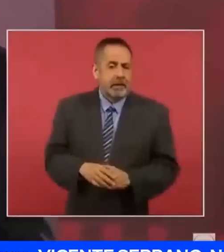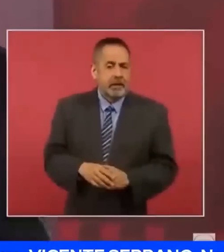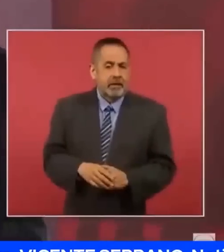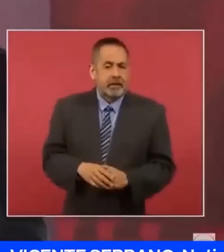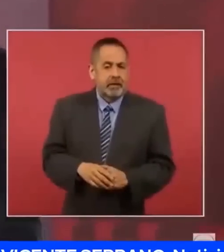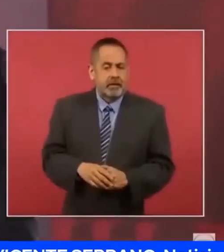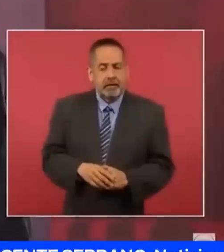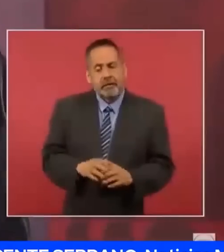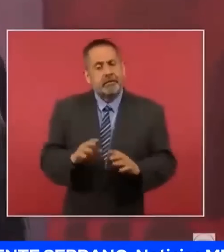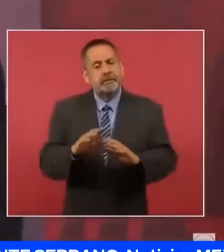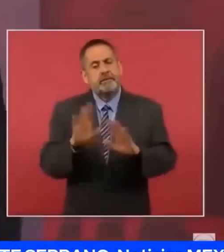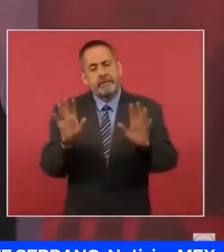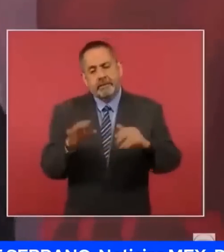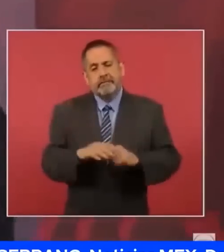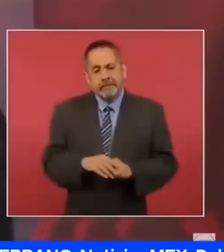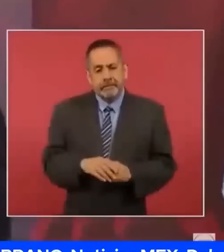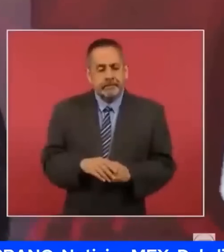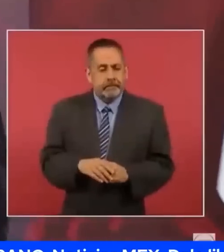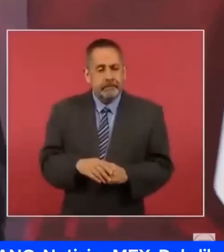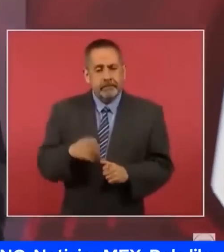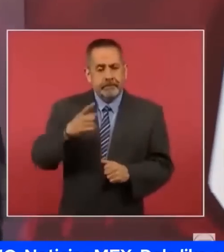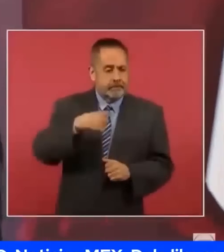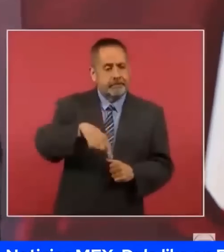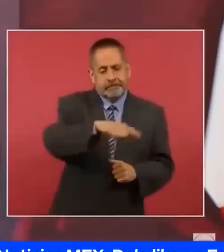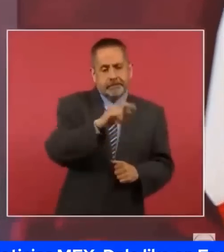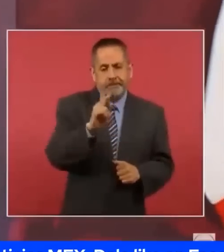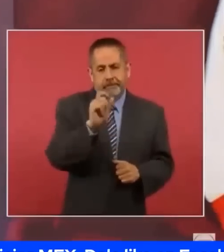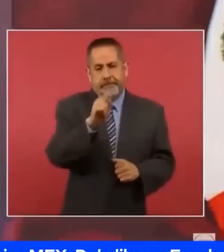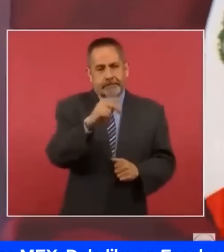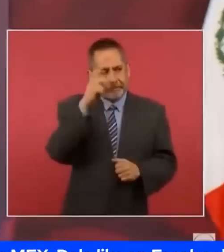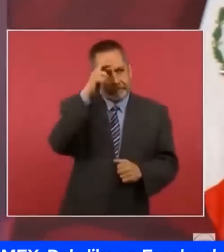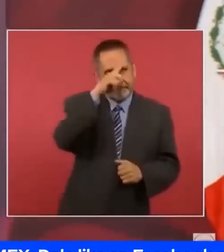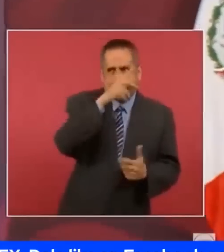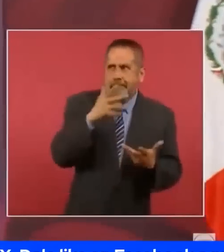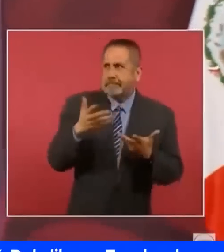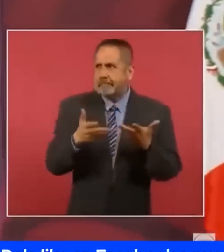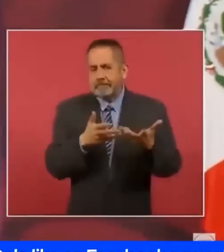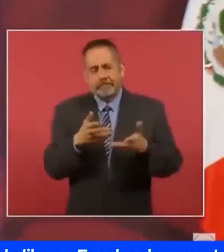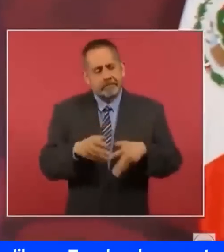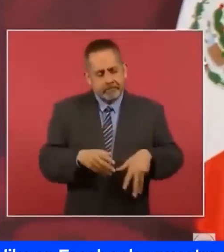entiendo que es una situación difícil para ellos